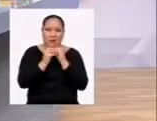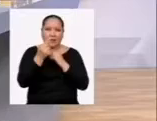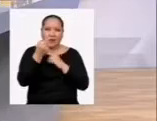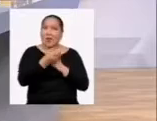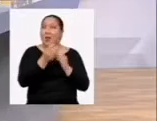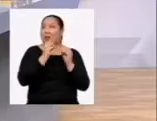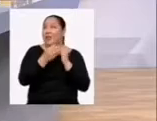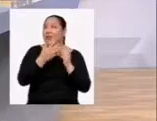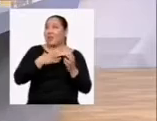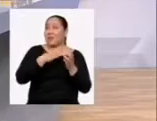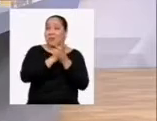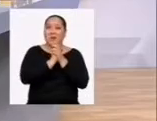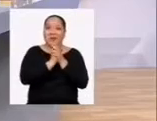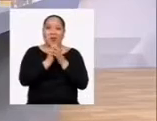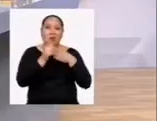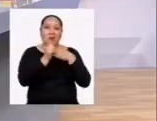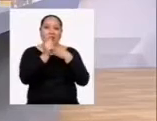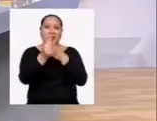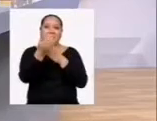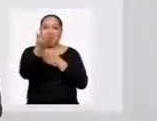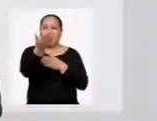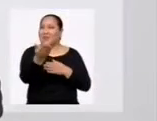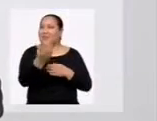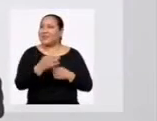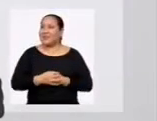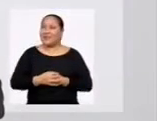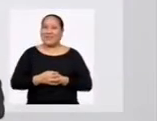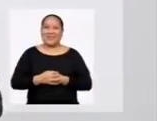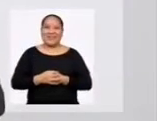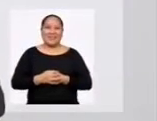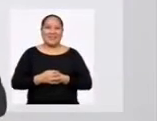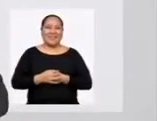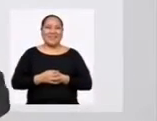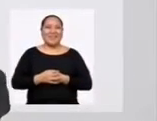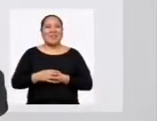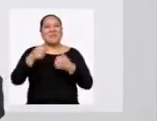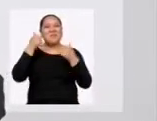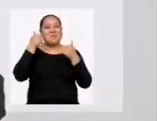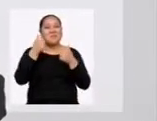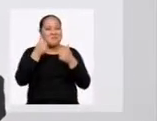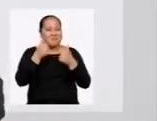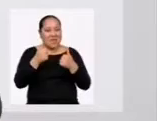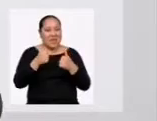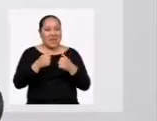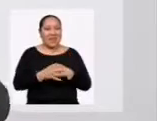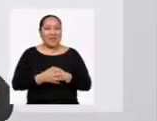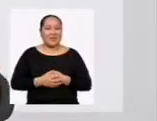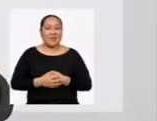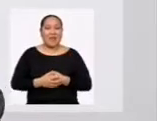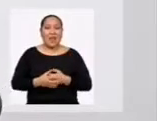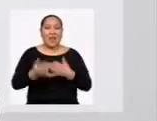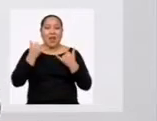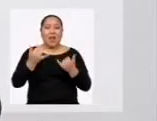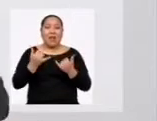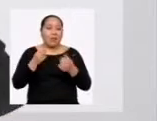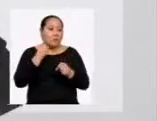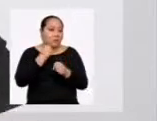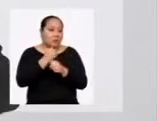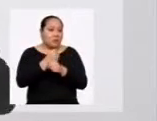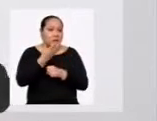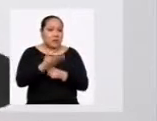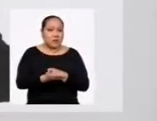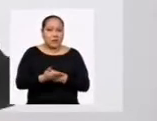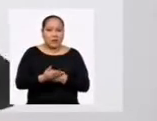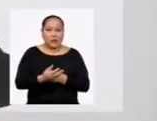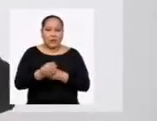de mi amigo, los guiamos a ellos también. Me parece excelente. Lo que vamos a hacer